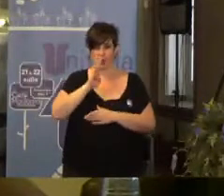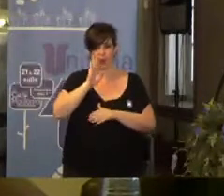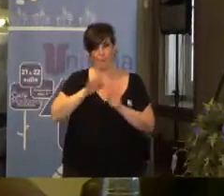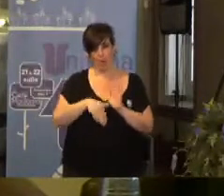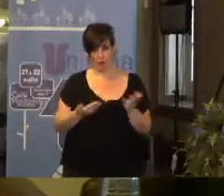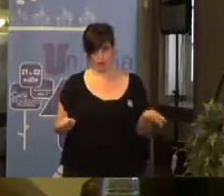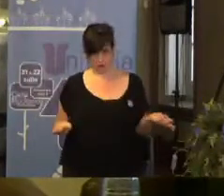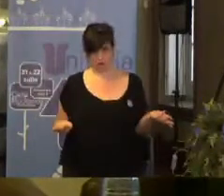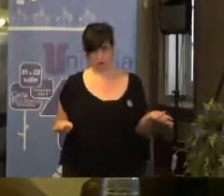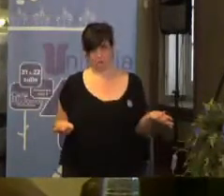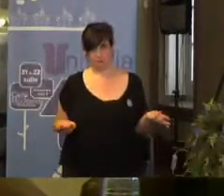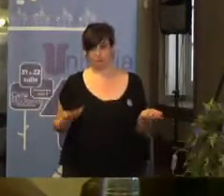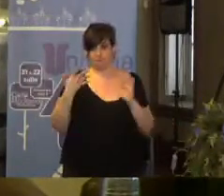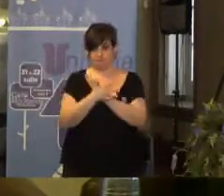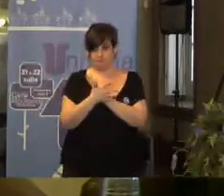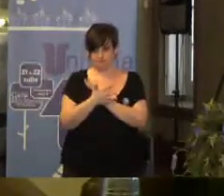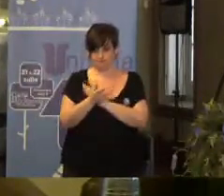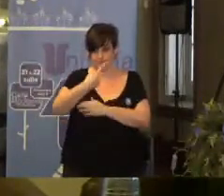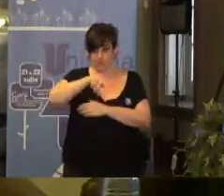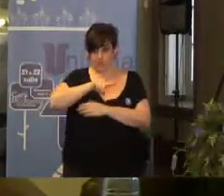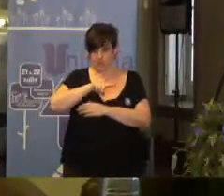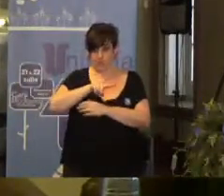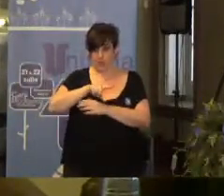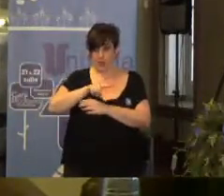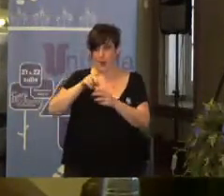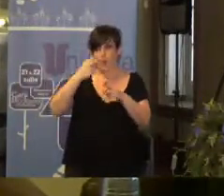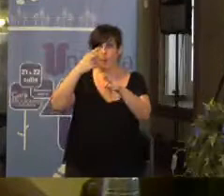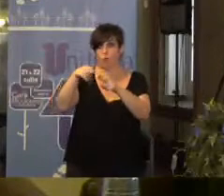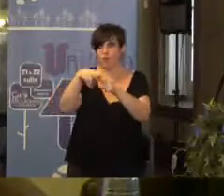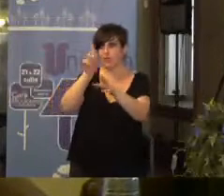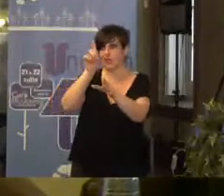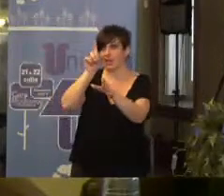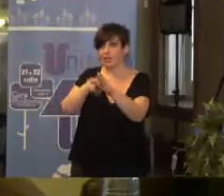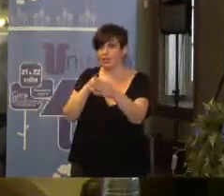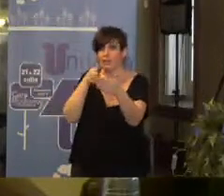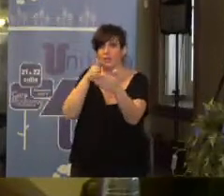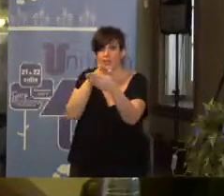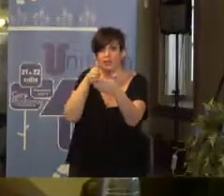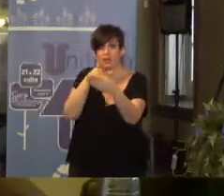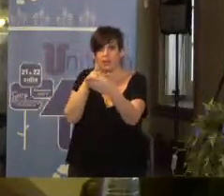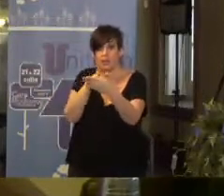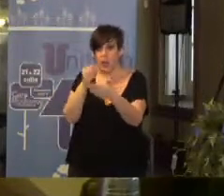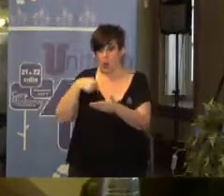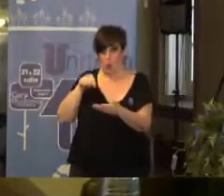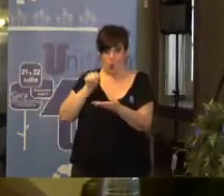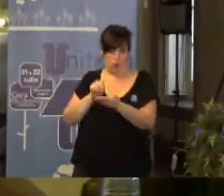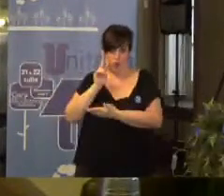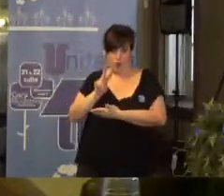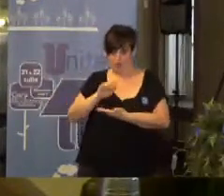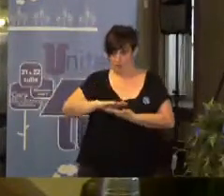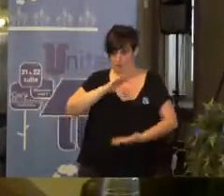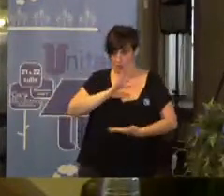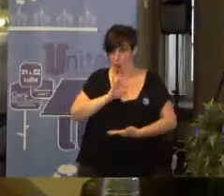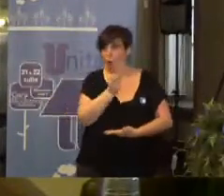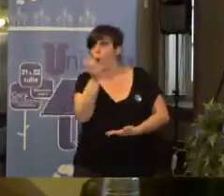o noso atranco permanente para participar en política, tanto desde o punto de vista cualitativo como